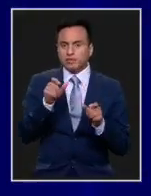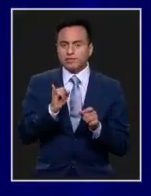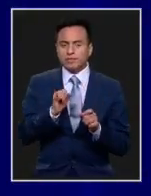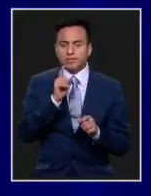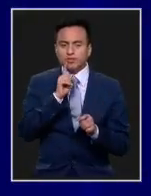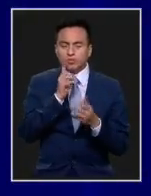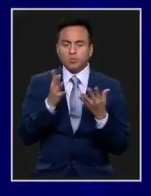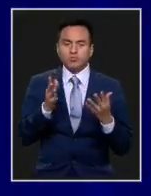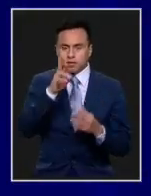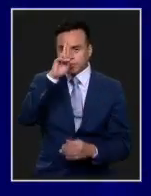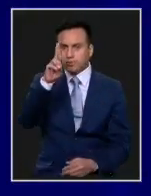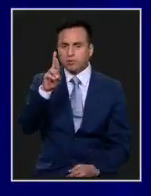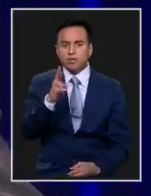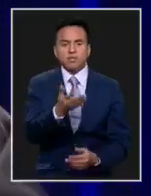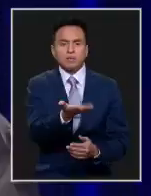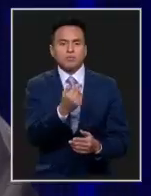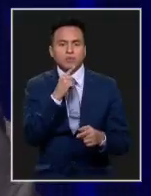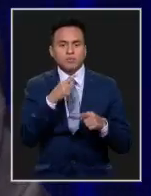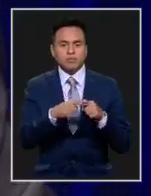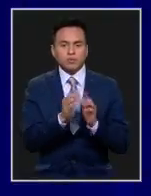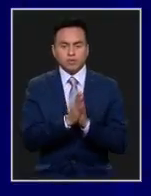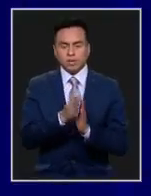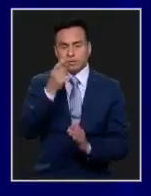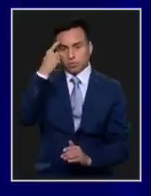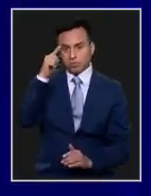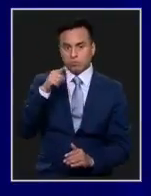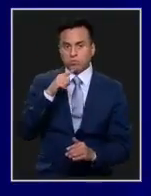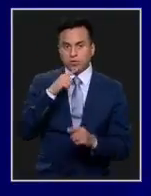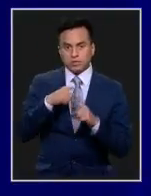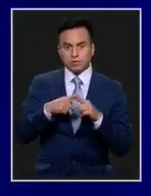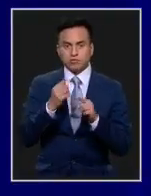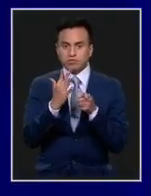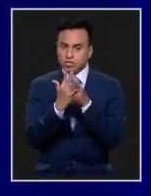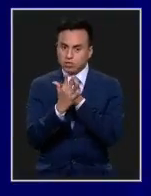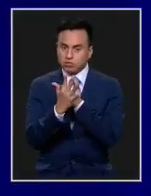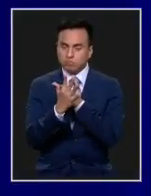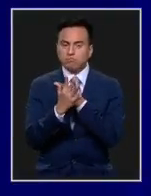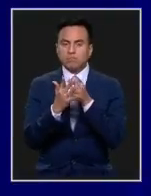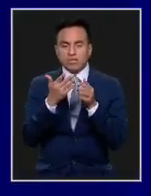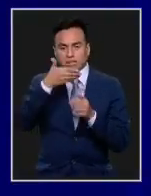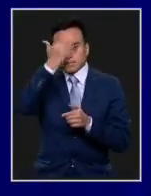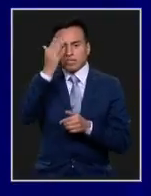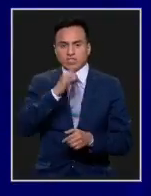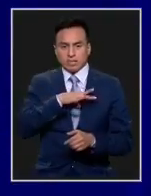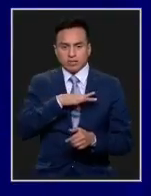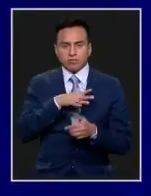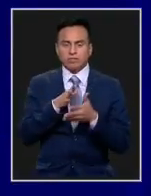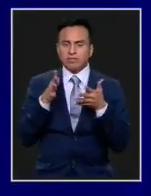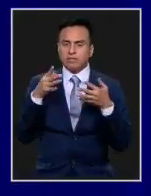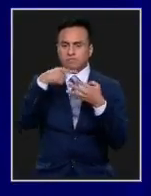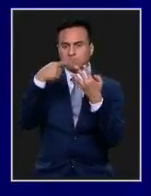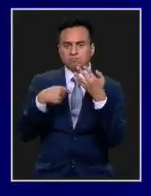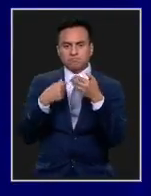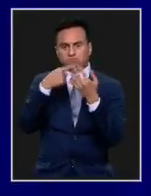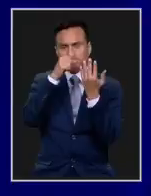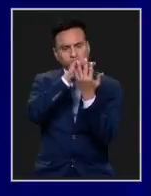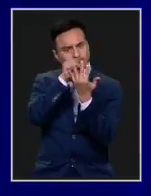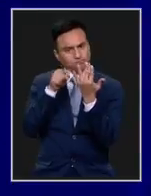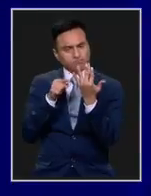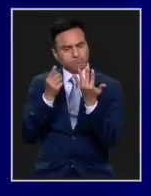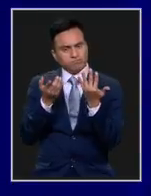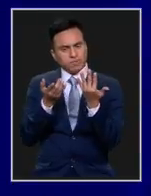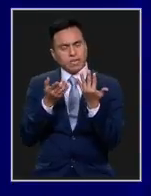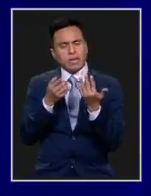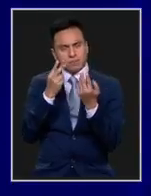tengo obviamente mucho respeto pero no fueron hombre a esos cinco que encuentro que han sido grandes chilenos bastante transversales y por lo tanto